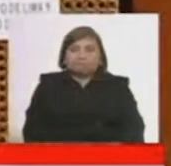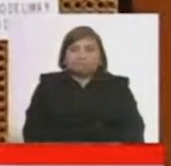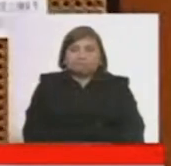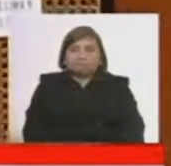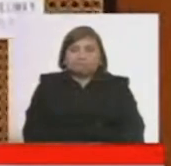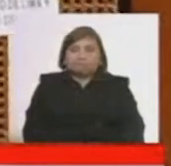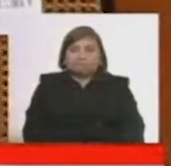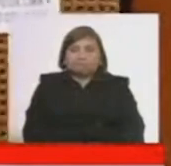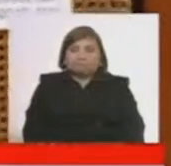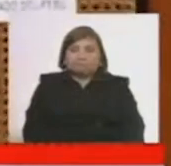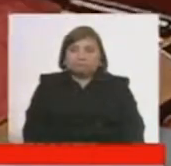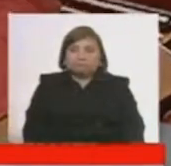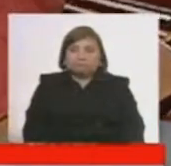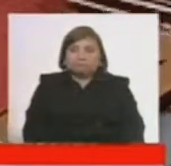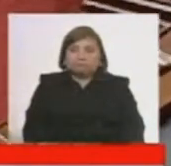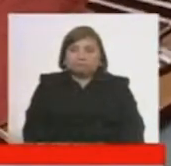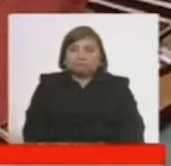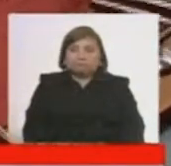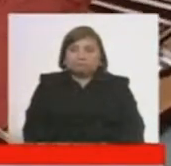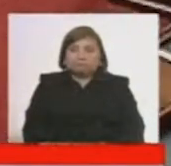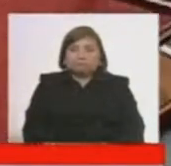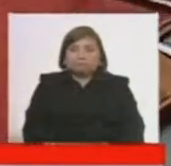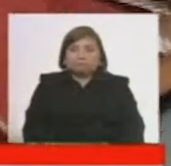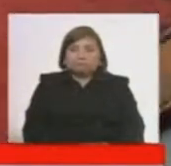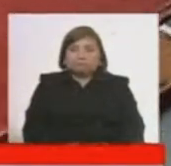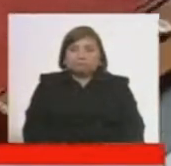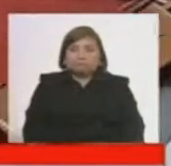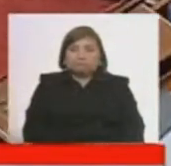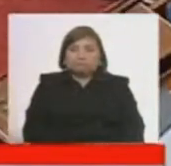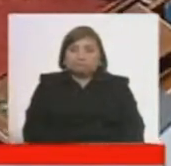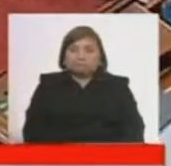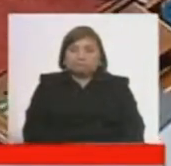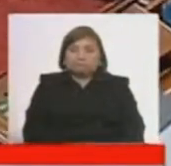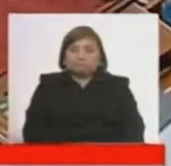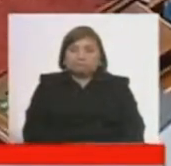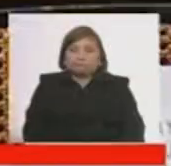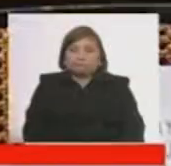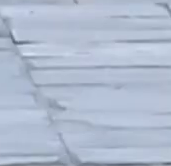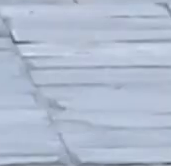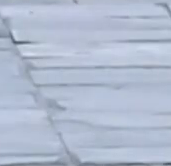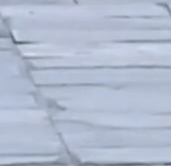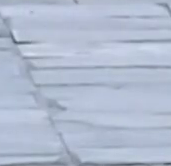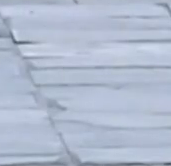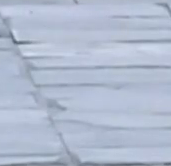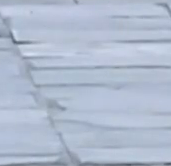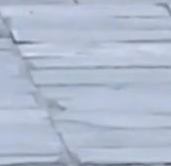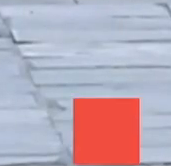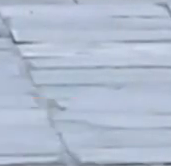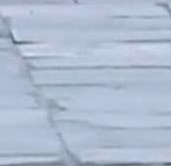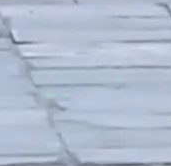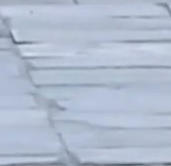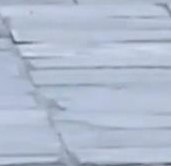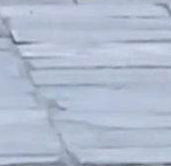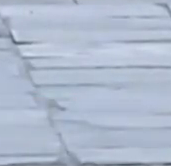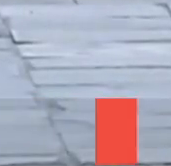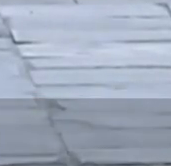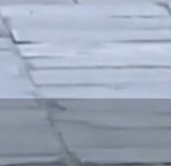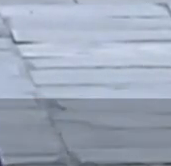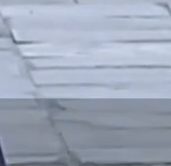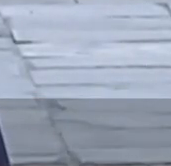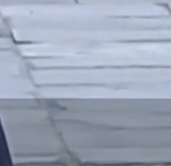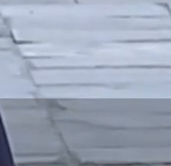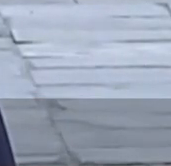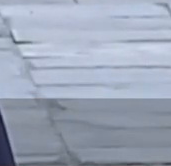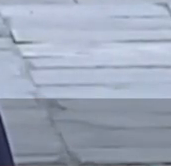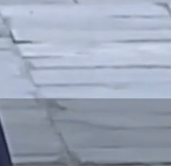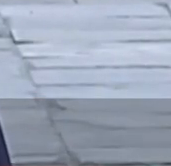Dina Boluarte, aclaró las dudas sobre la reunión que deberá sostener con su homólogo mexicano. Ya estamos reuniéndonos con la